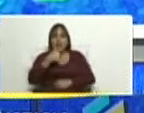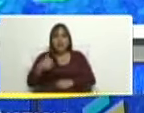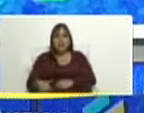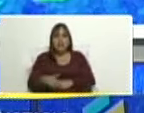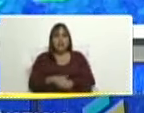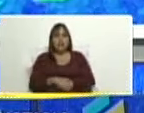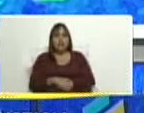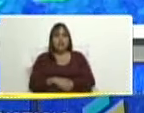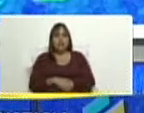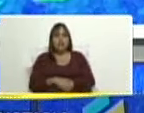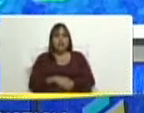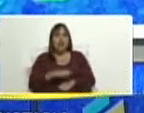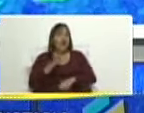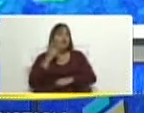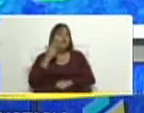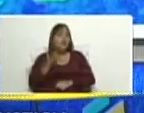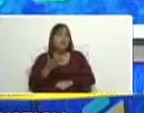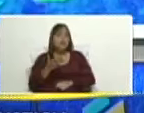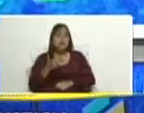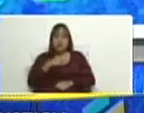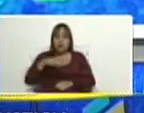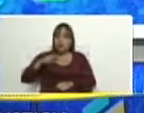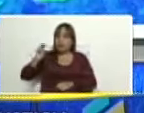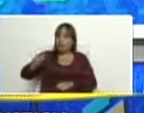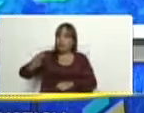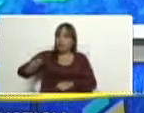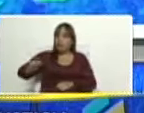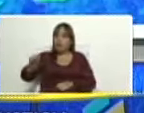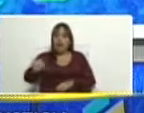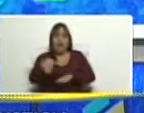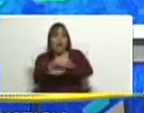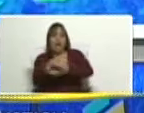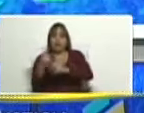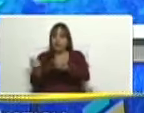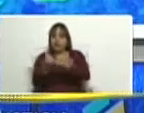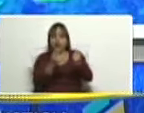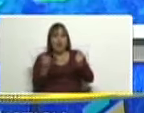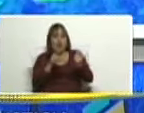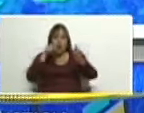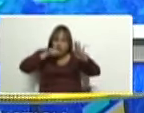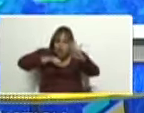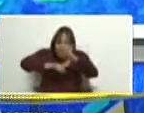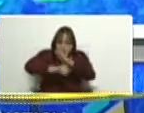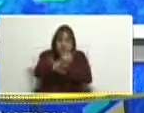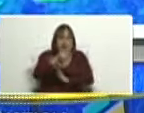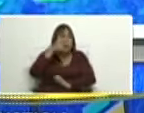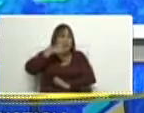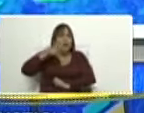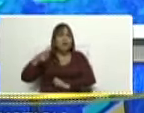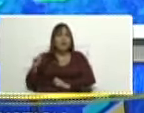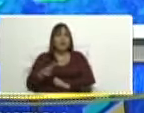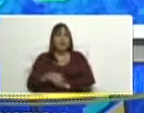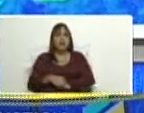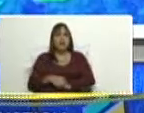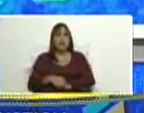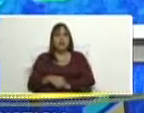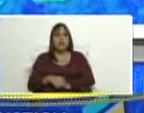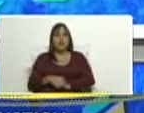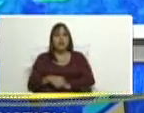Porque no es que uno fue a China a caminar por las avenidas principales, nos metimos pueblo adentro, en